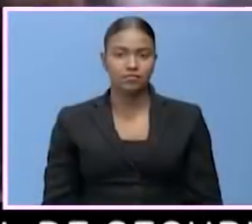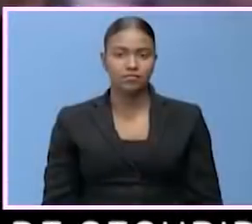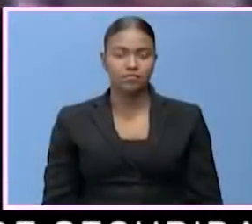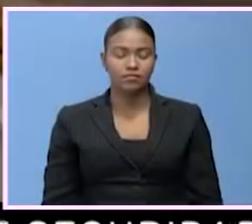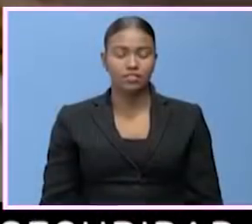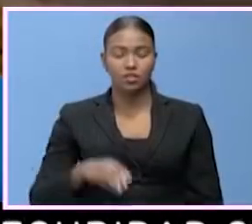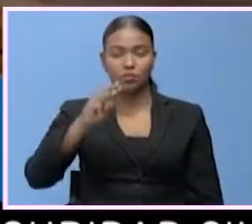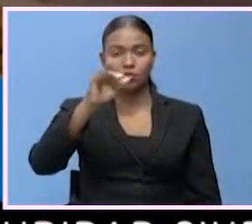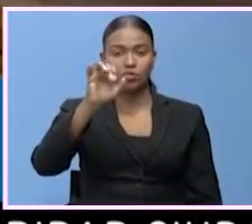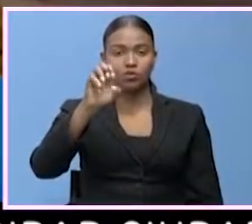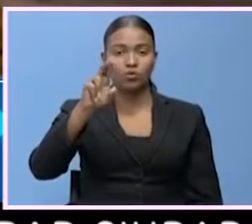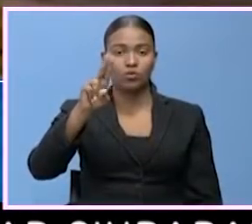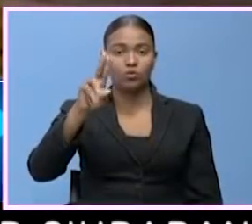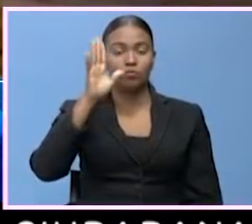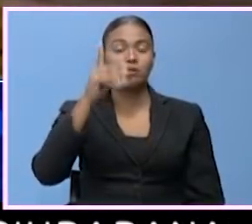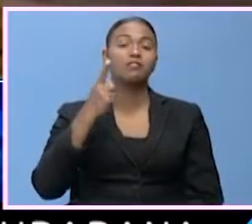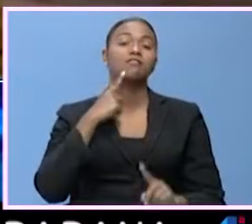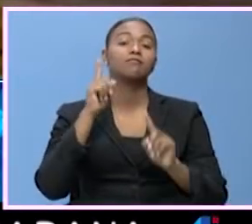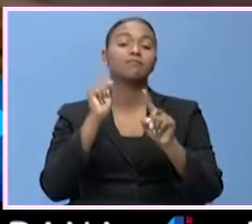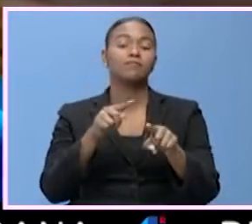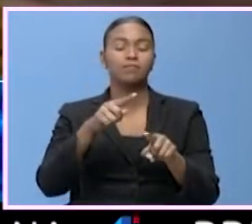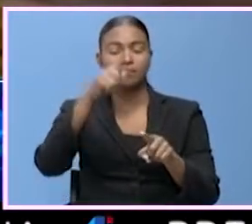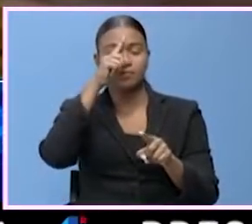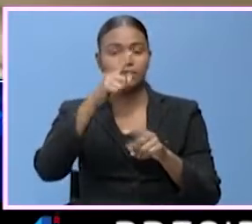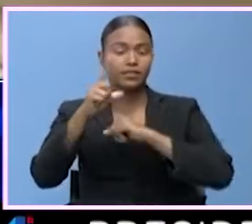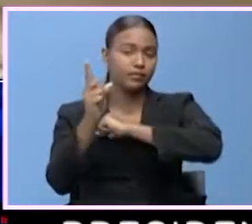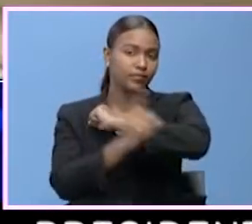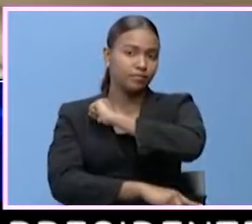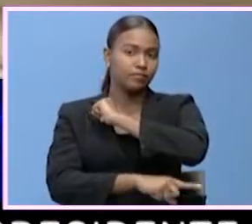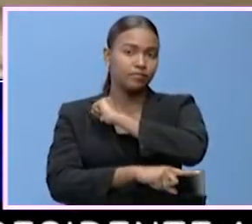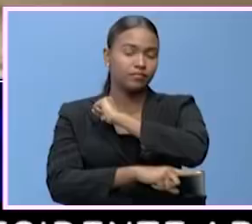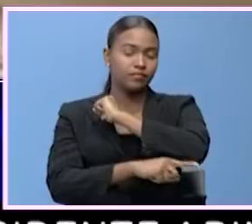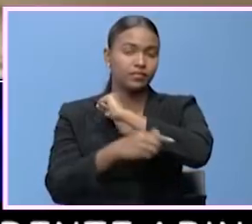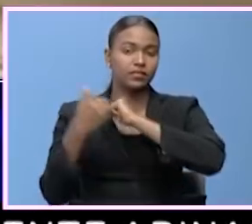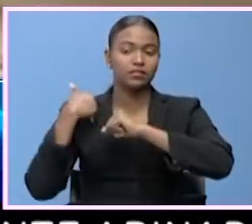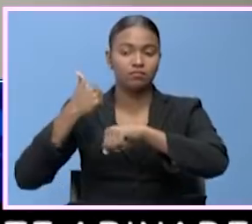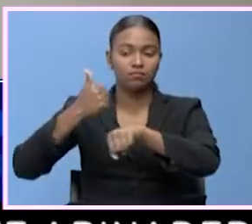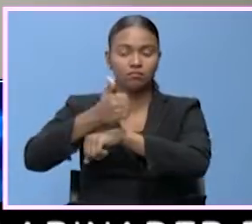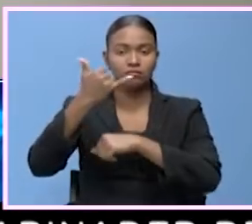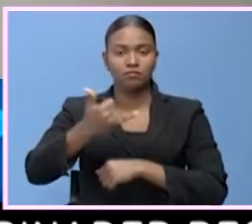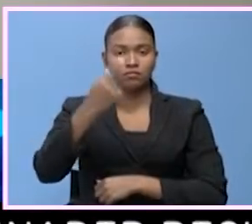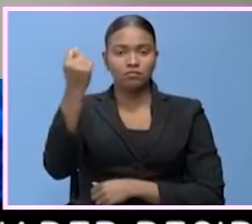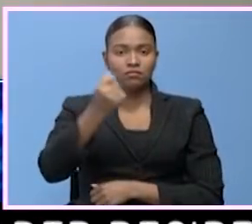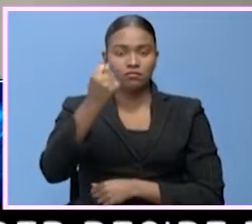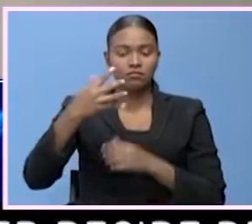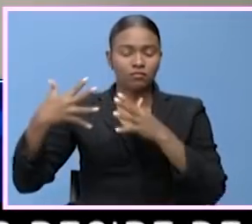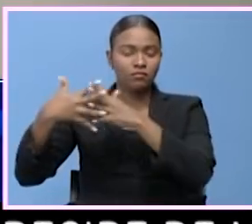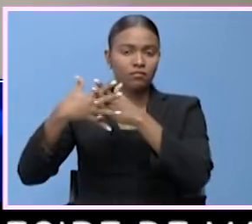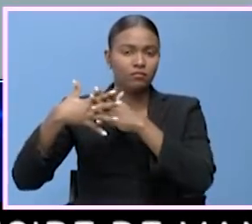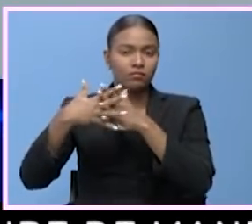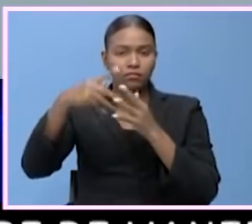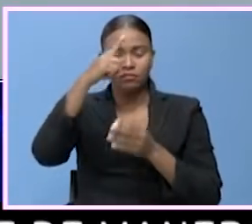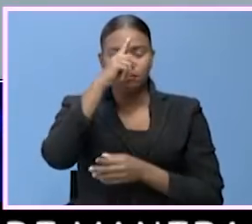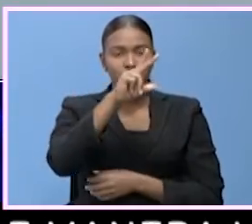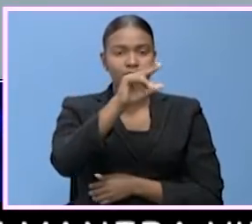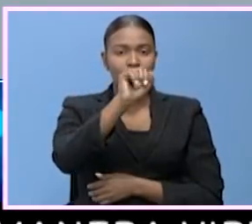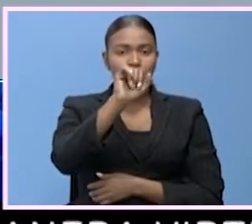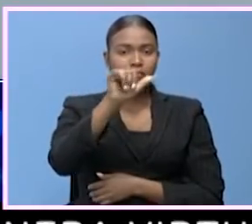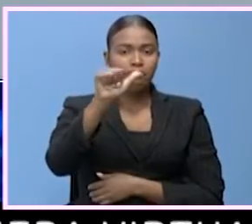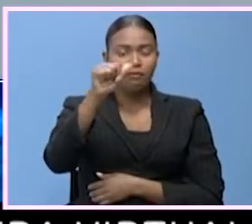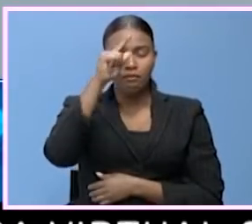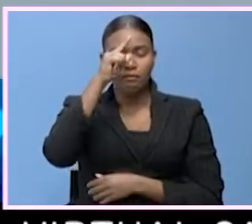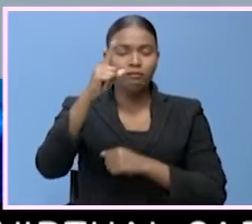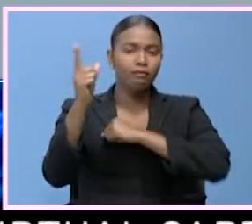Moscú responderá sin falta a las sanciones que impuso este martes los Estados Unidos a Rusia por